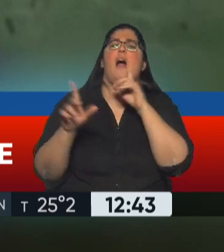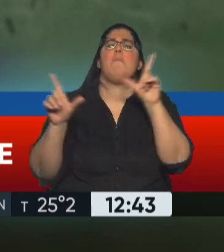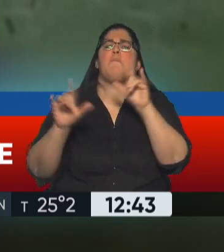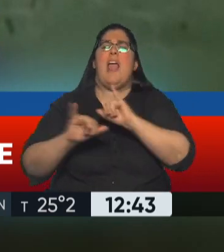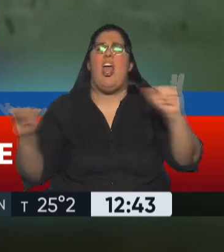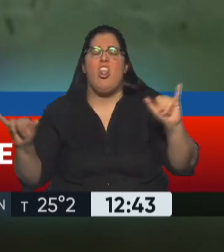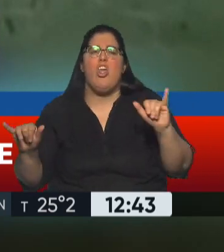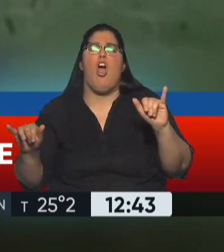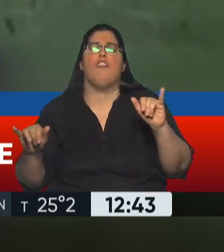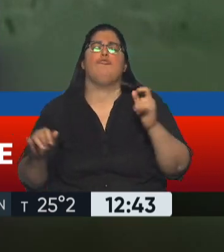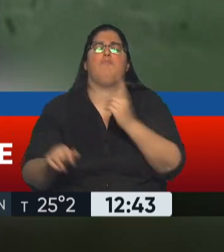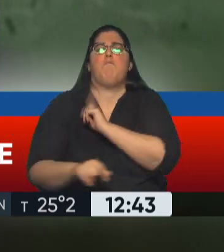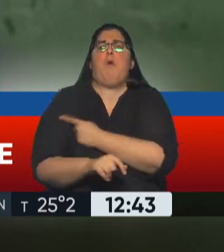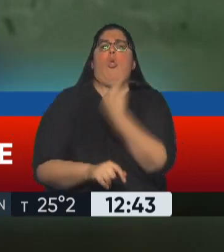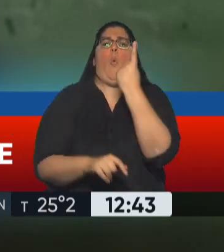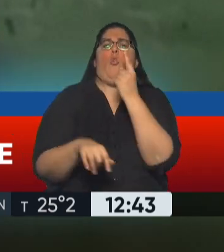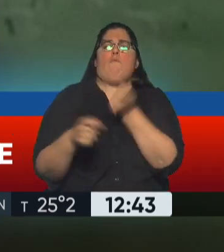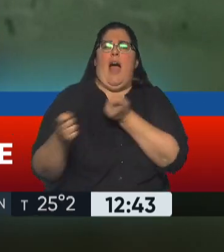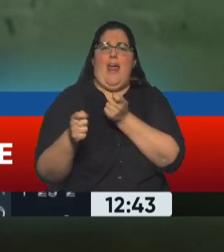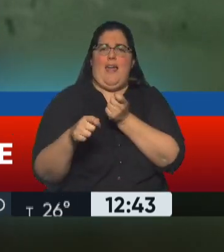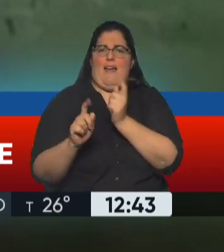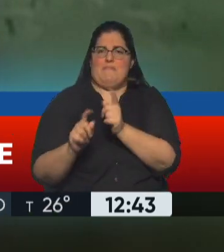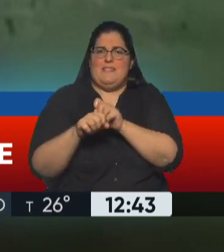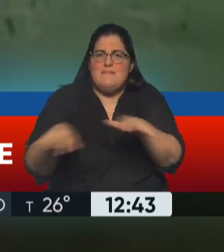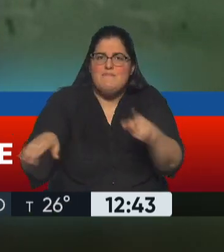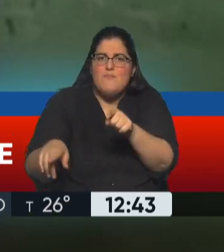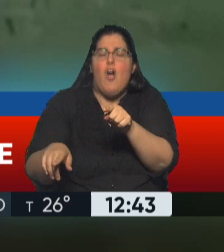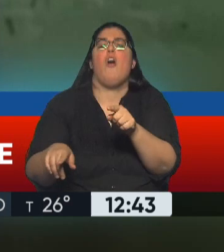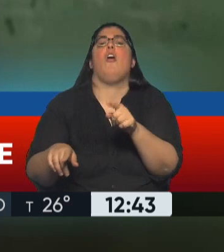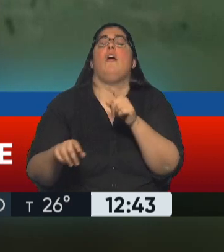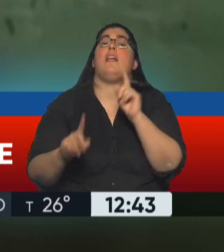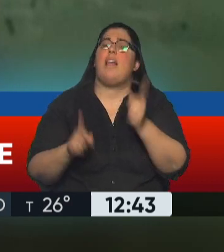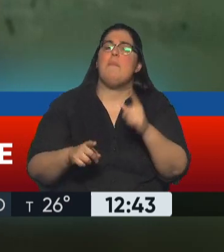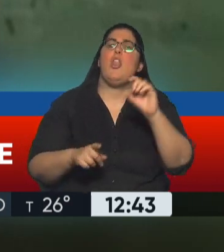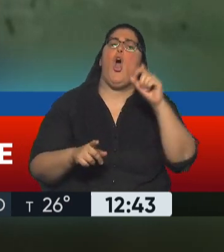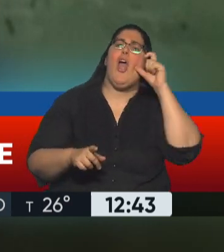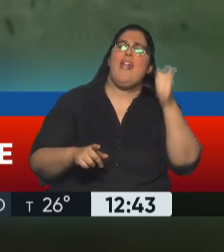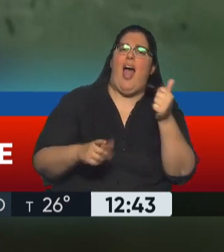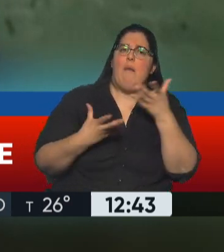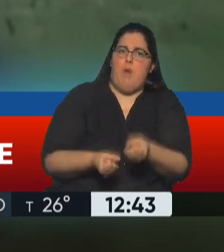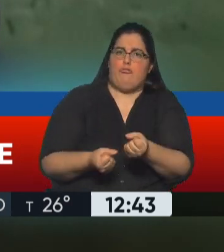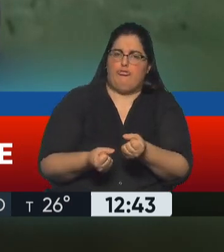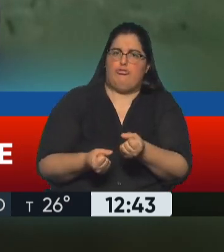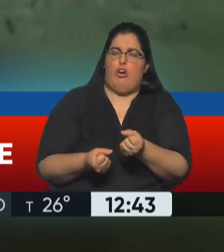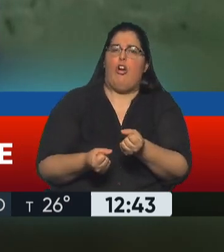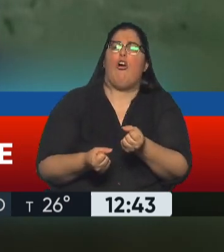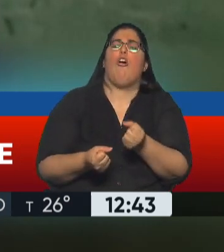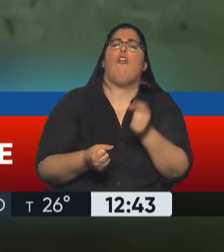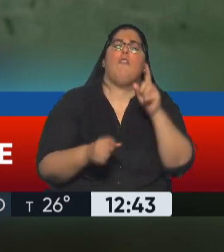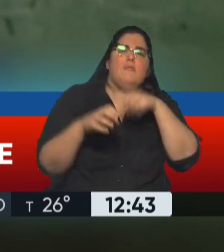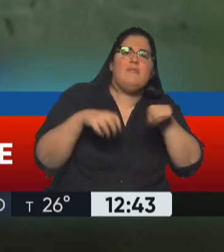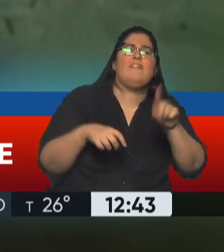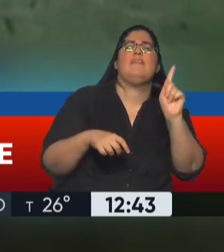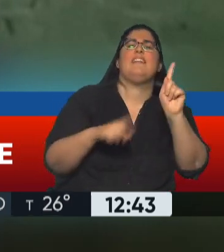comunicación hegemónicos. Pero también contó con la participación de la OEA, a través de su secretario general